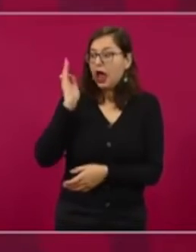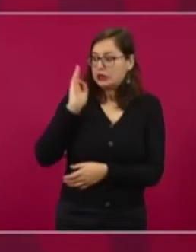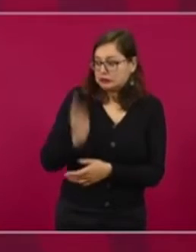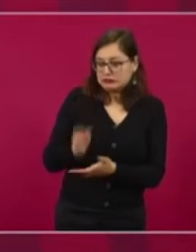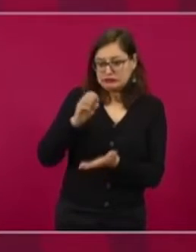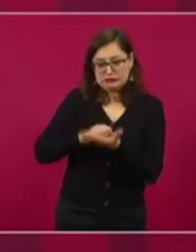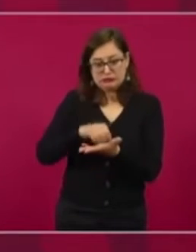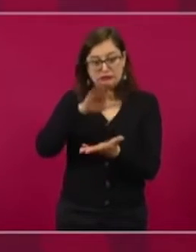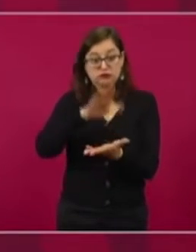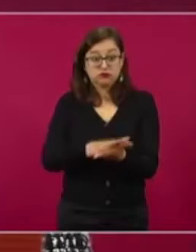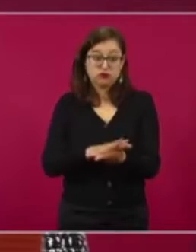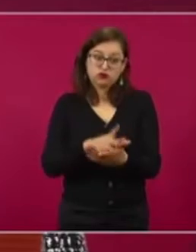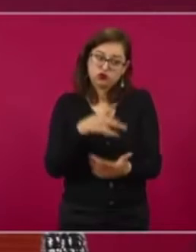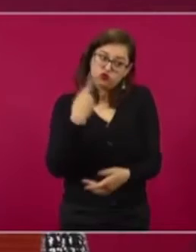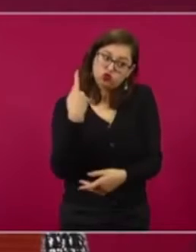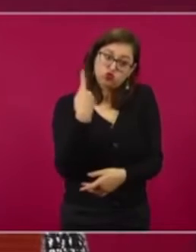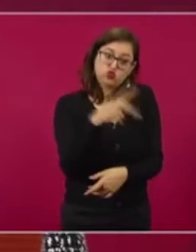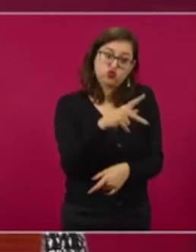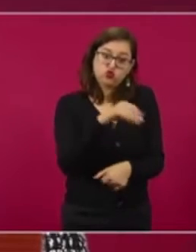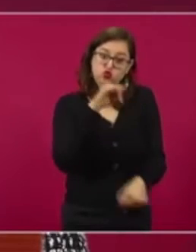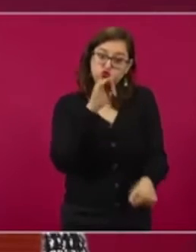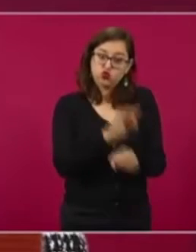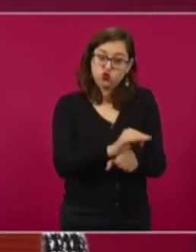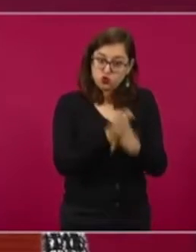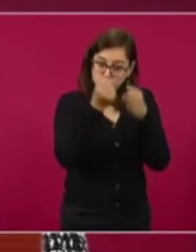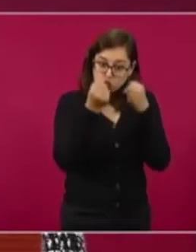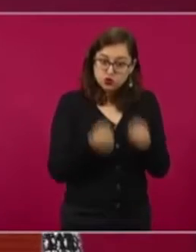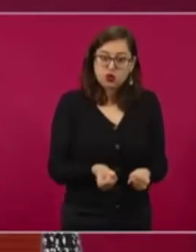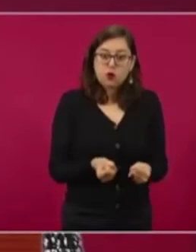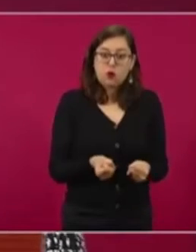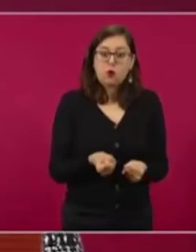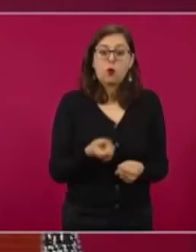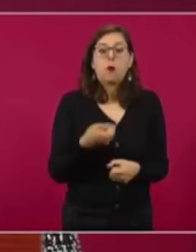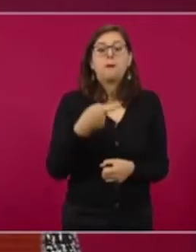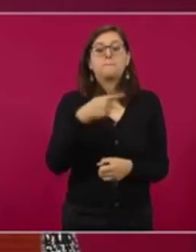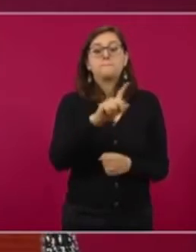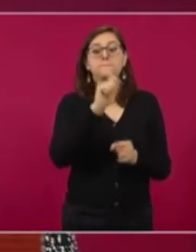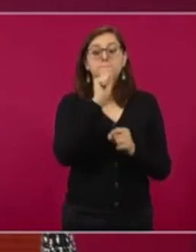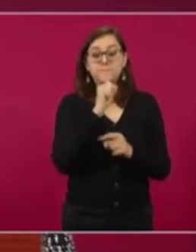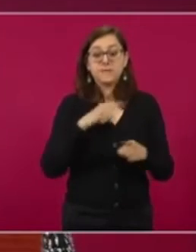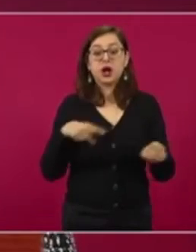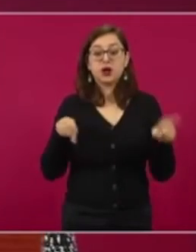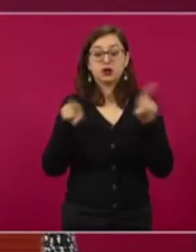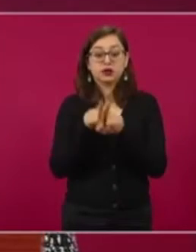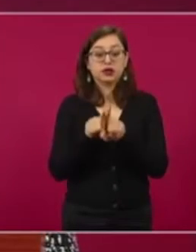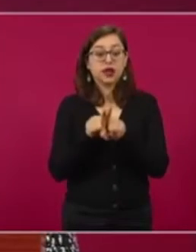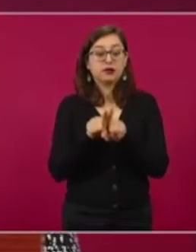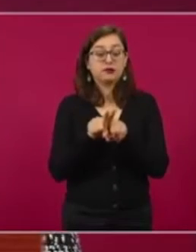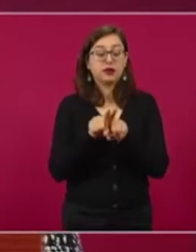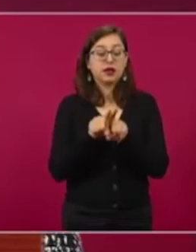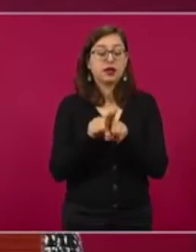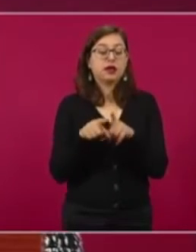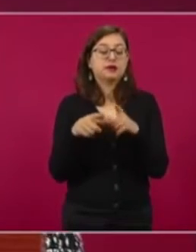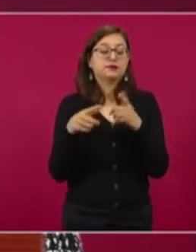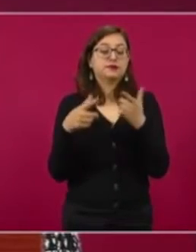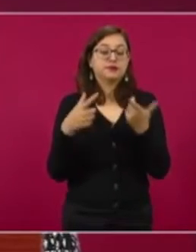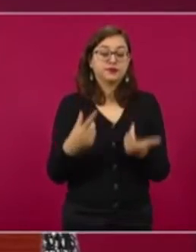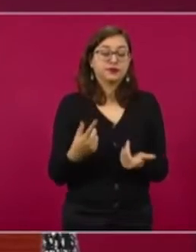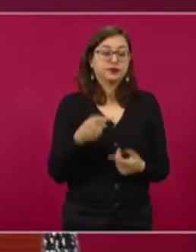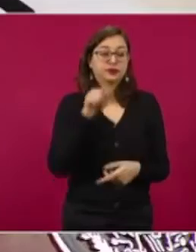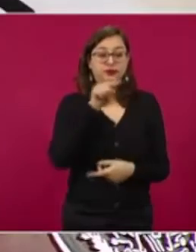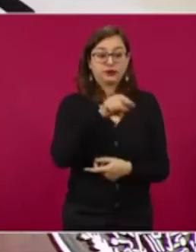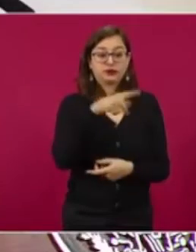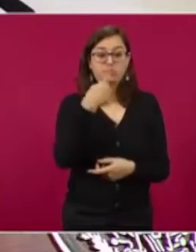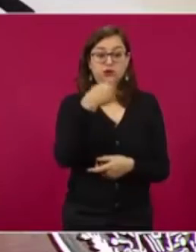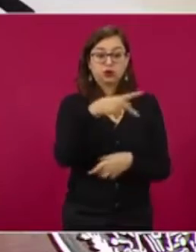seguridad, pero es una medida pues digamos en aquellas entidades